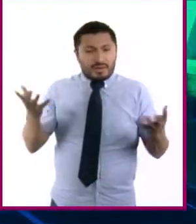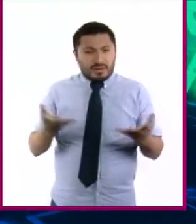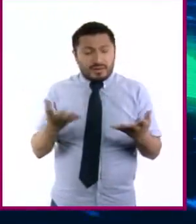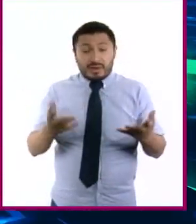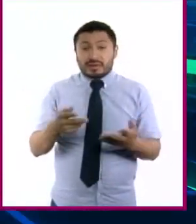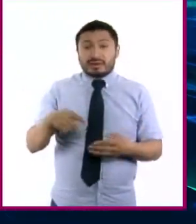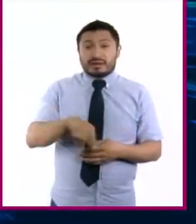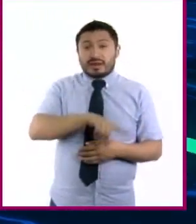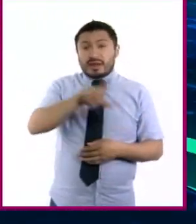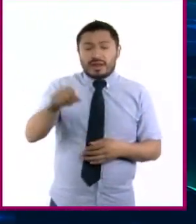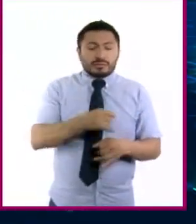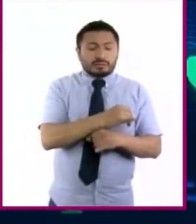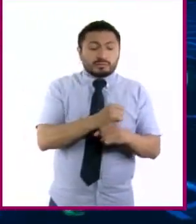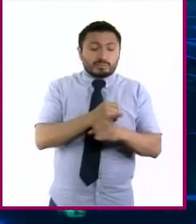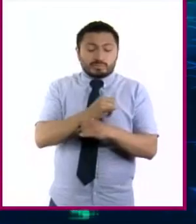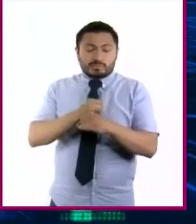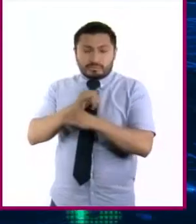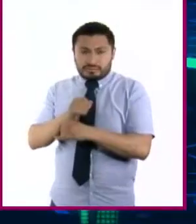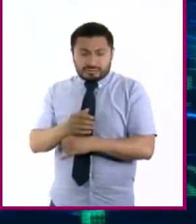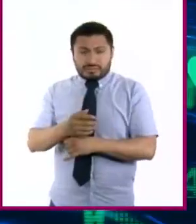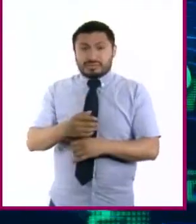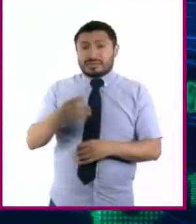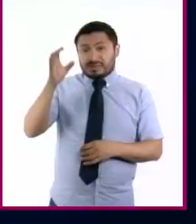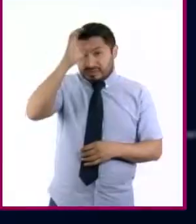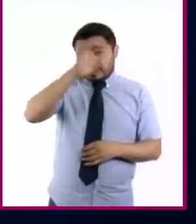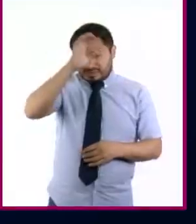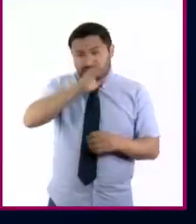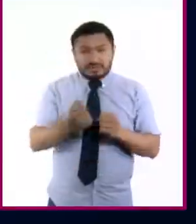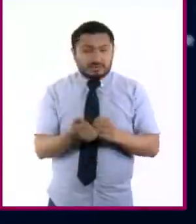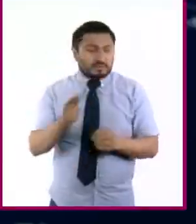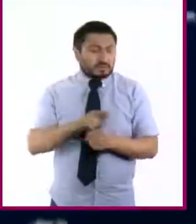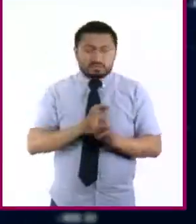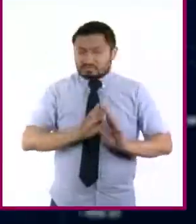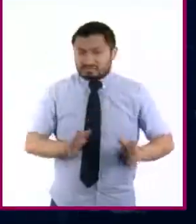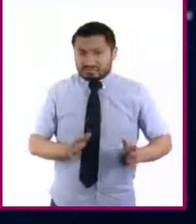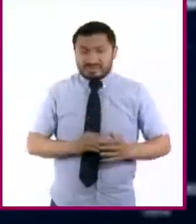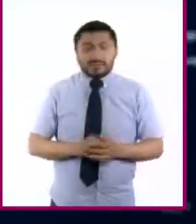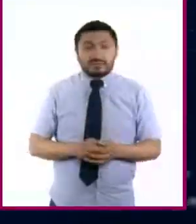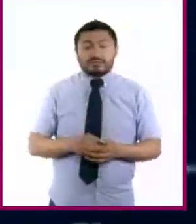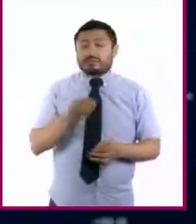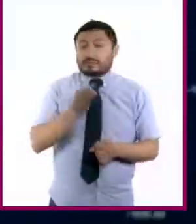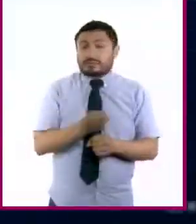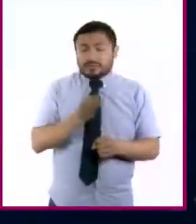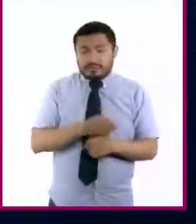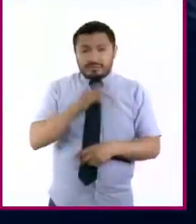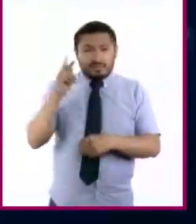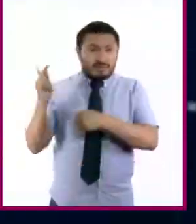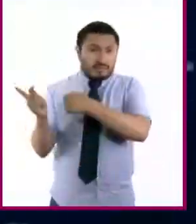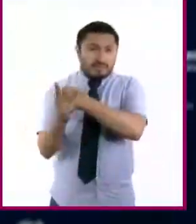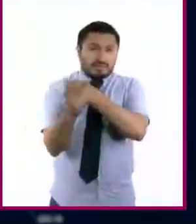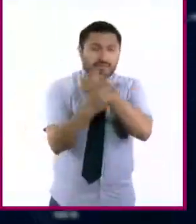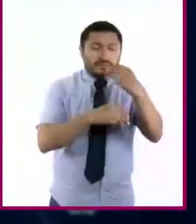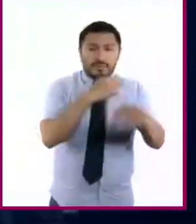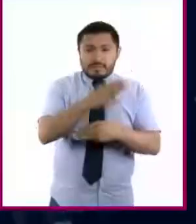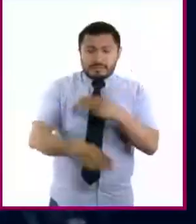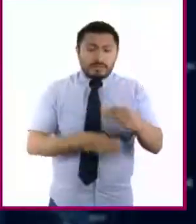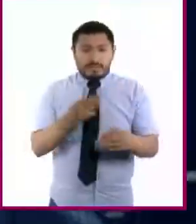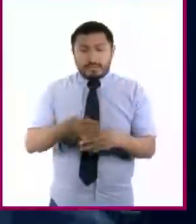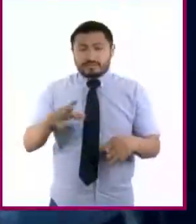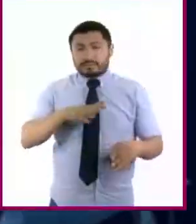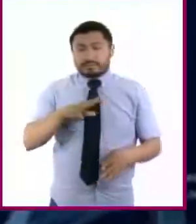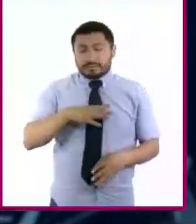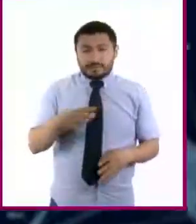para investigaciones de ciencias sociales. Actualmente todos los países en el mundo tienen